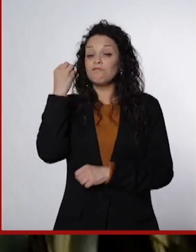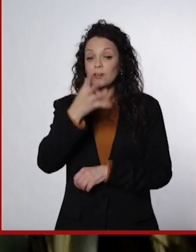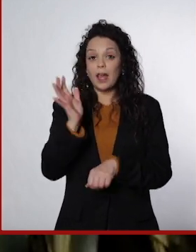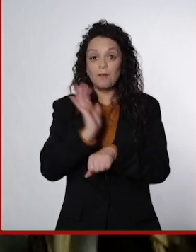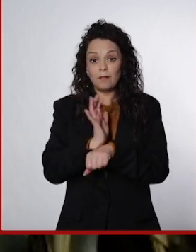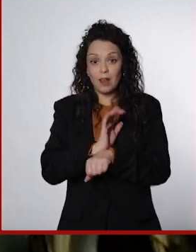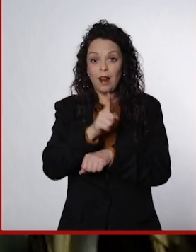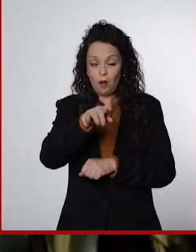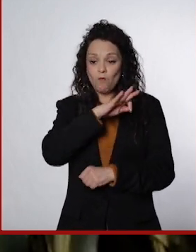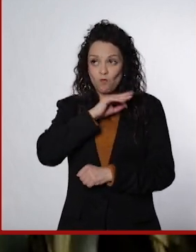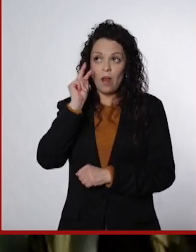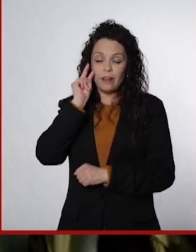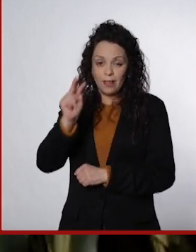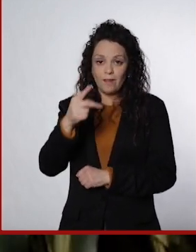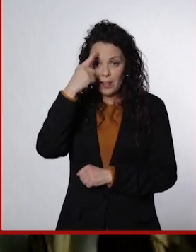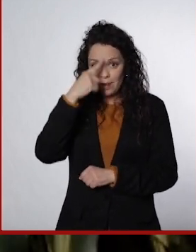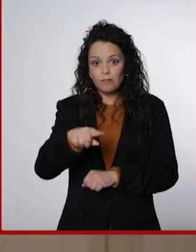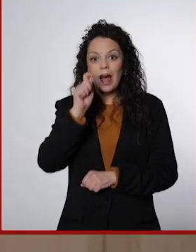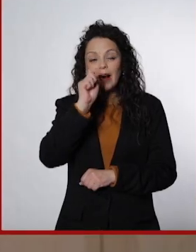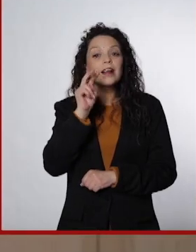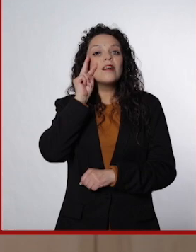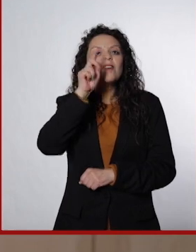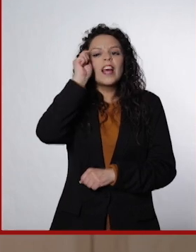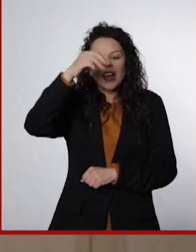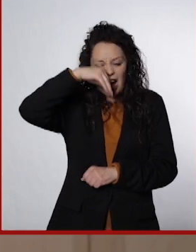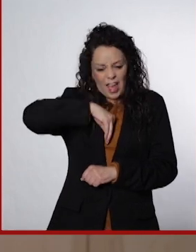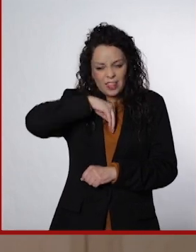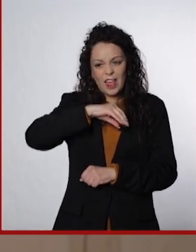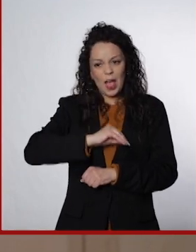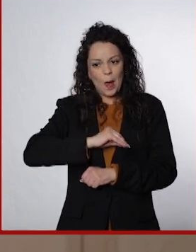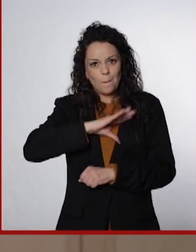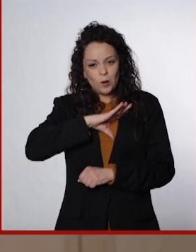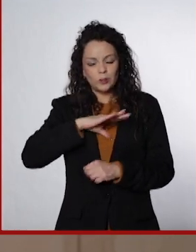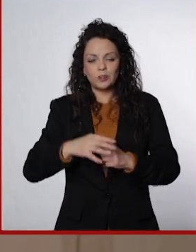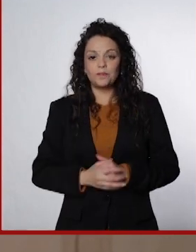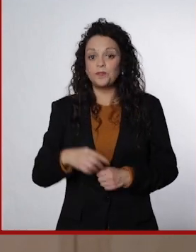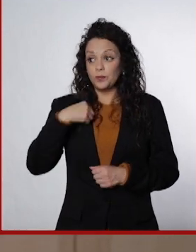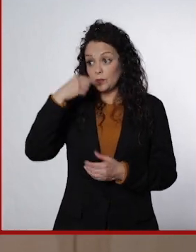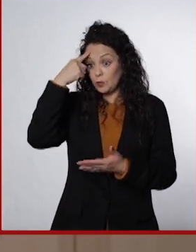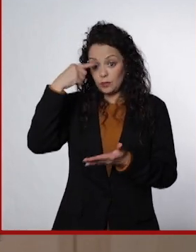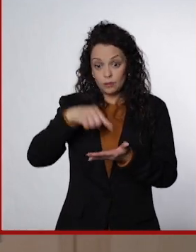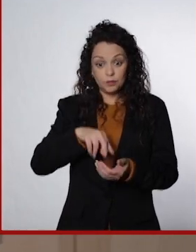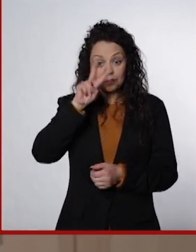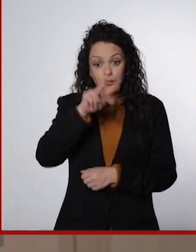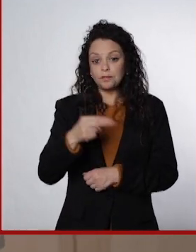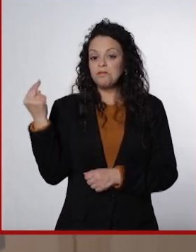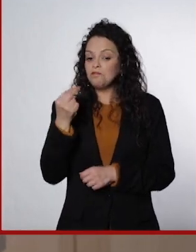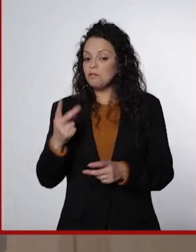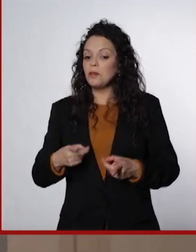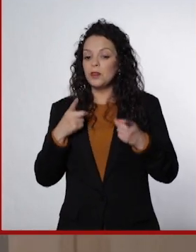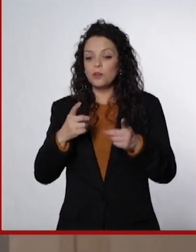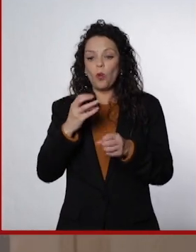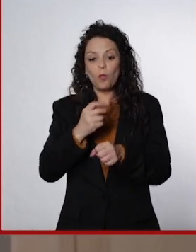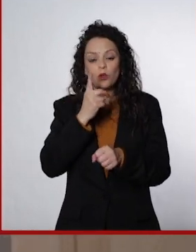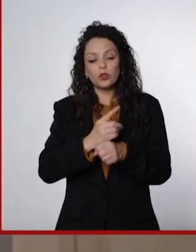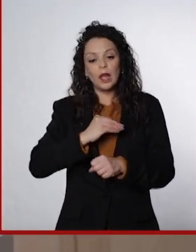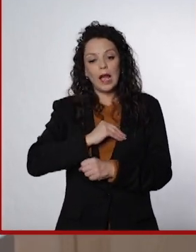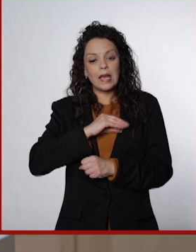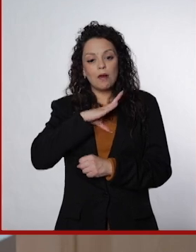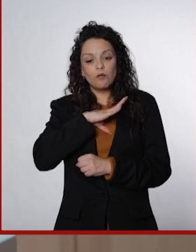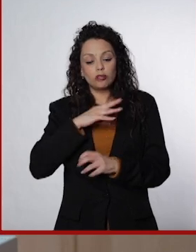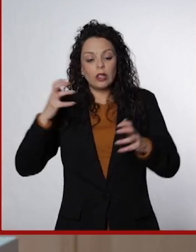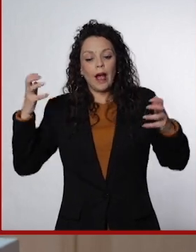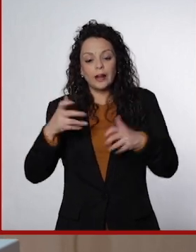empezar a explorar cómo es tu vida emocional. Creo muchísimo que hay que hacerle espacio a las emociones de estar y de hacer